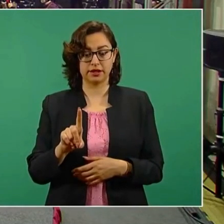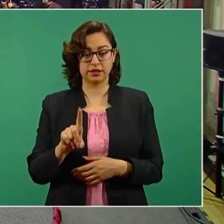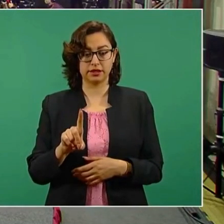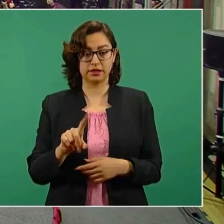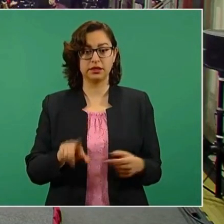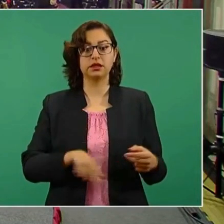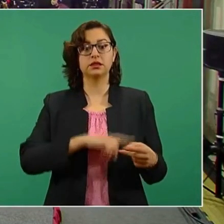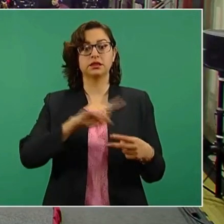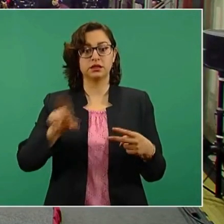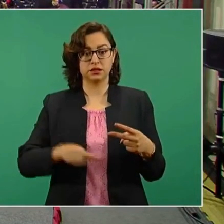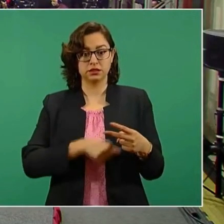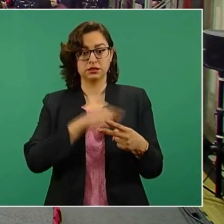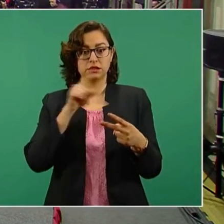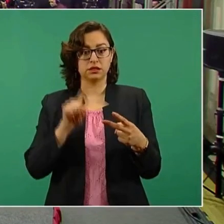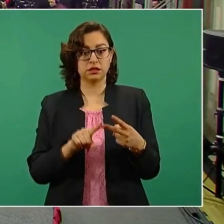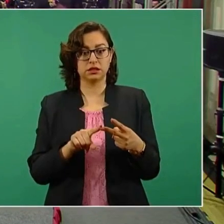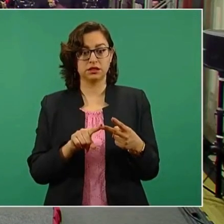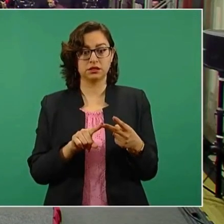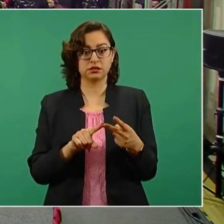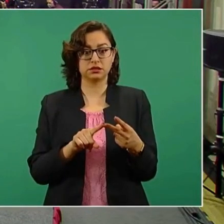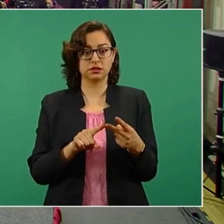que continúe